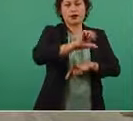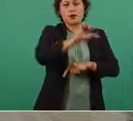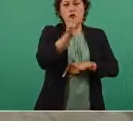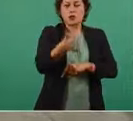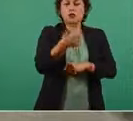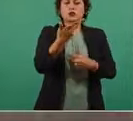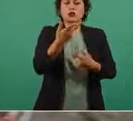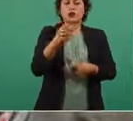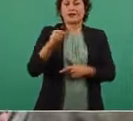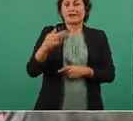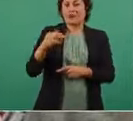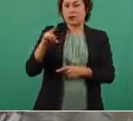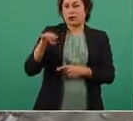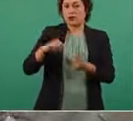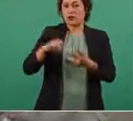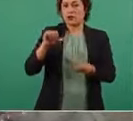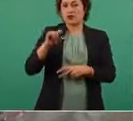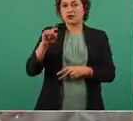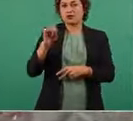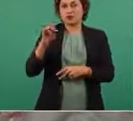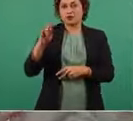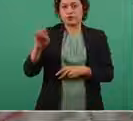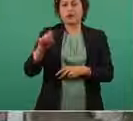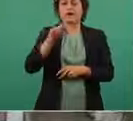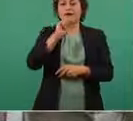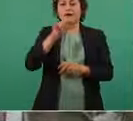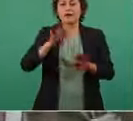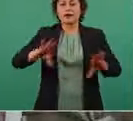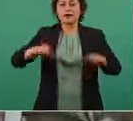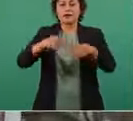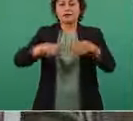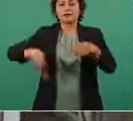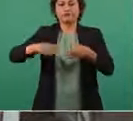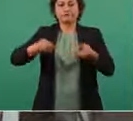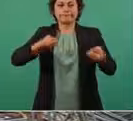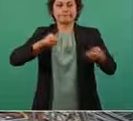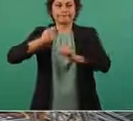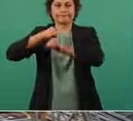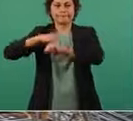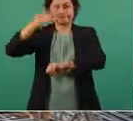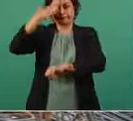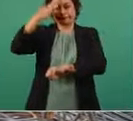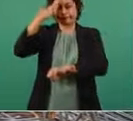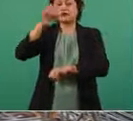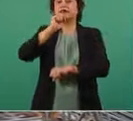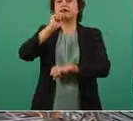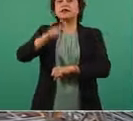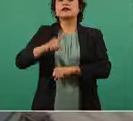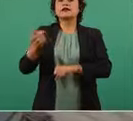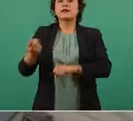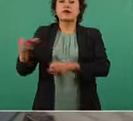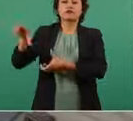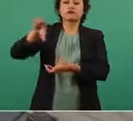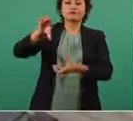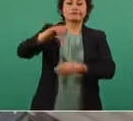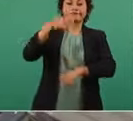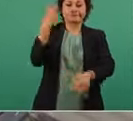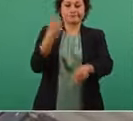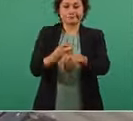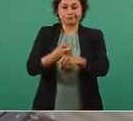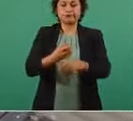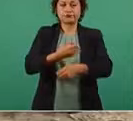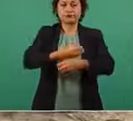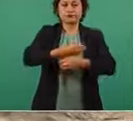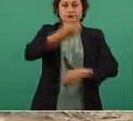y azufre. Se realiza la construcción de cuartos de control satélite y subestaciones eléctricas, así como el vaciado de concreto en las columnas de las